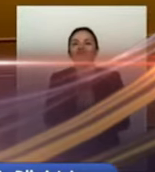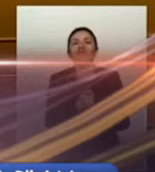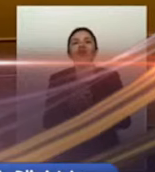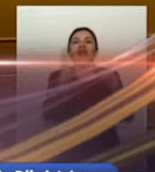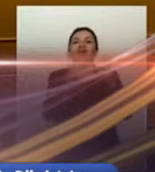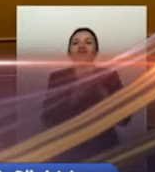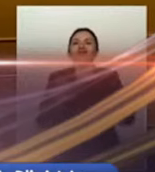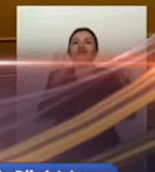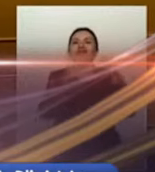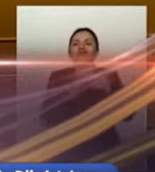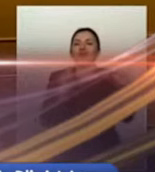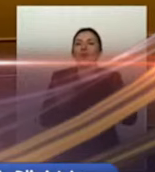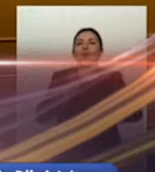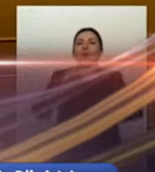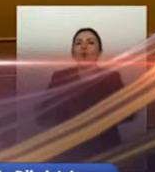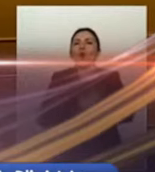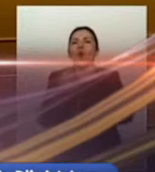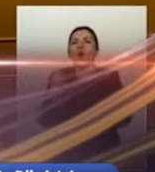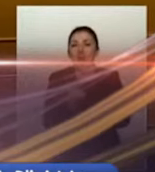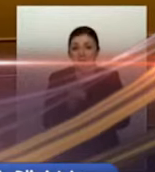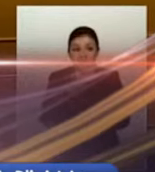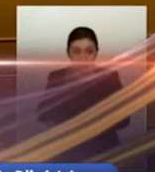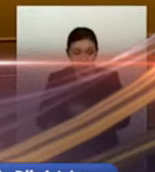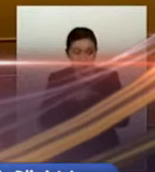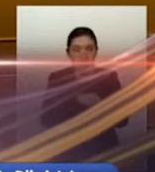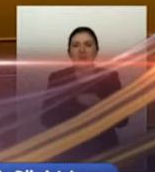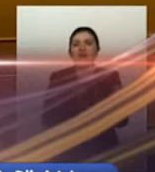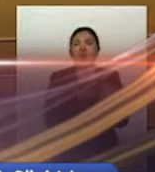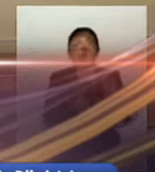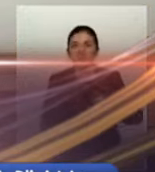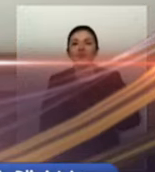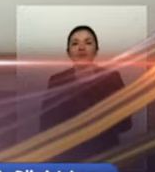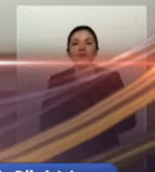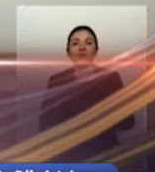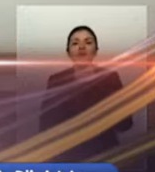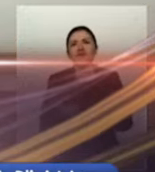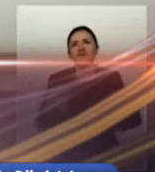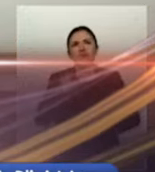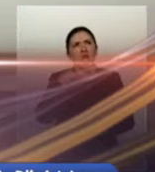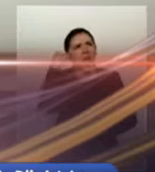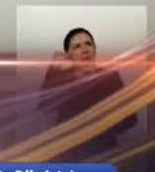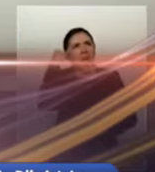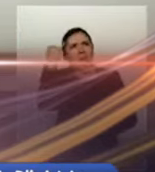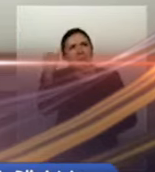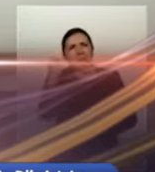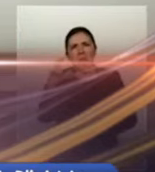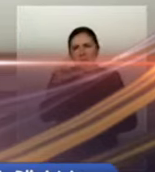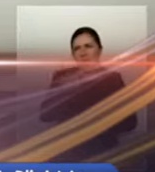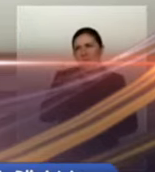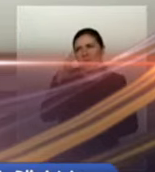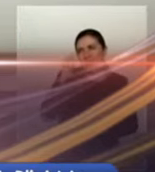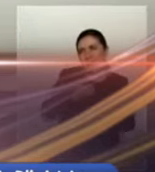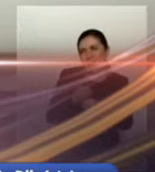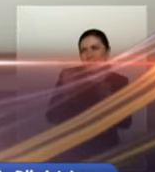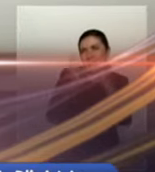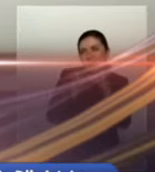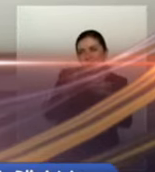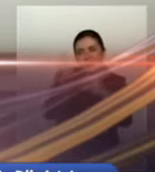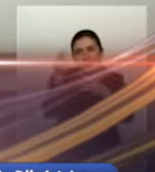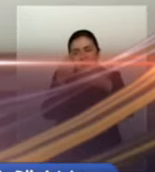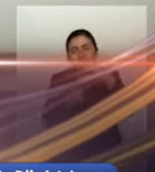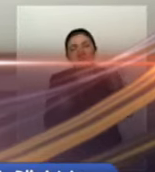de autoritario un régimen en el cual él fue propuesto como ministro de la Corte, quiere decir que se esperaba de él o por sus antecedentes una